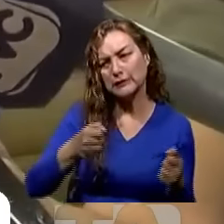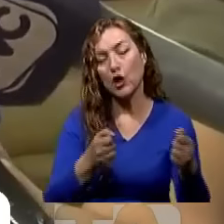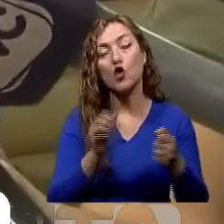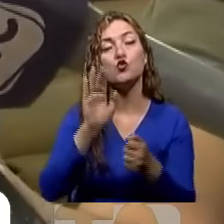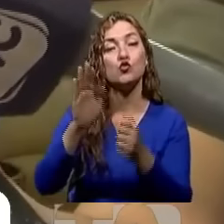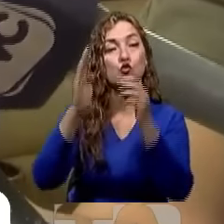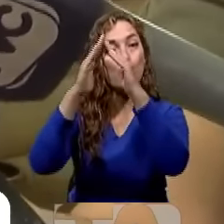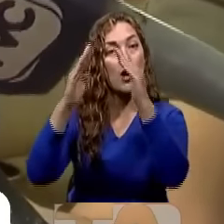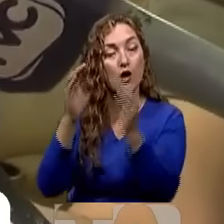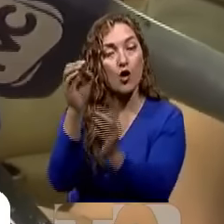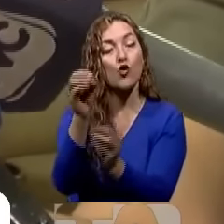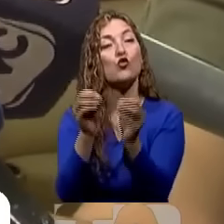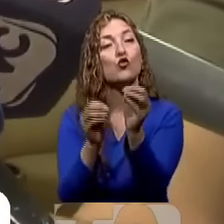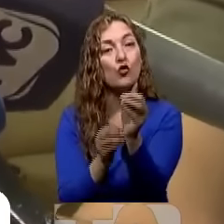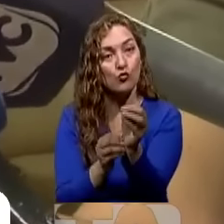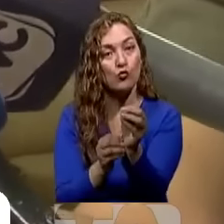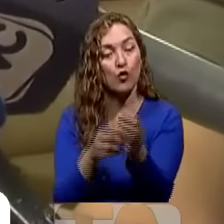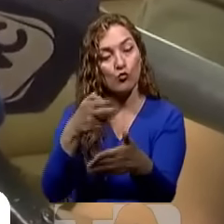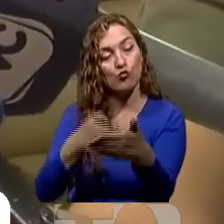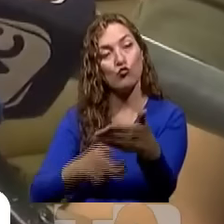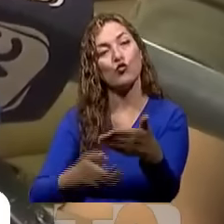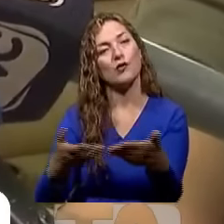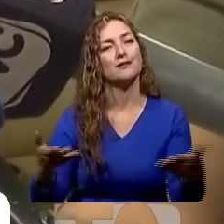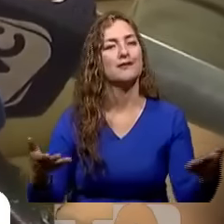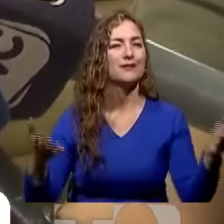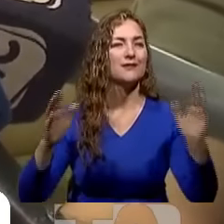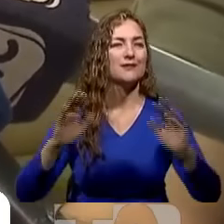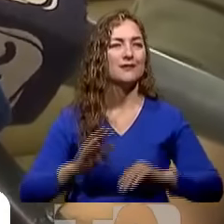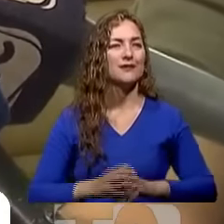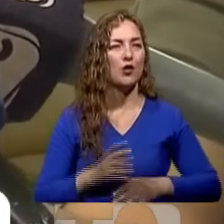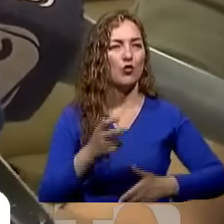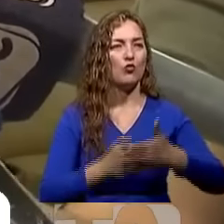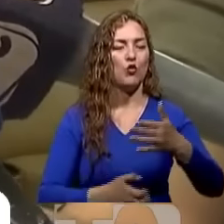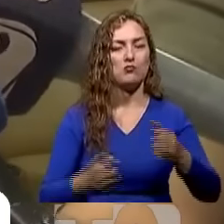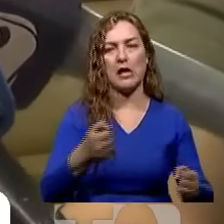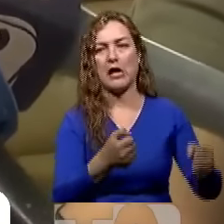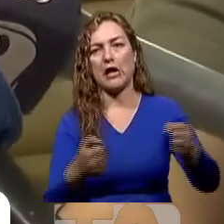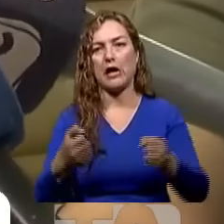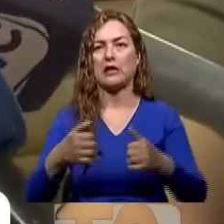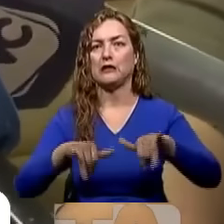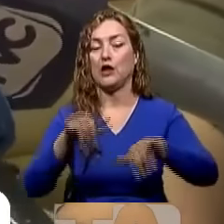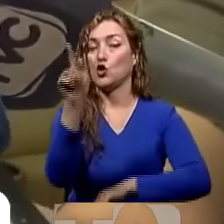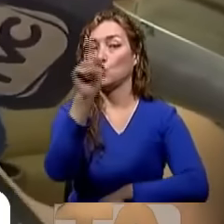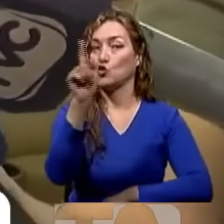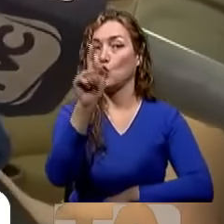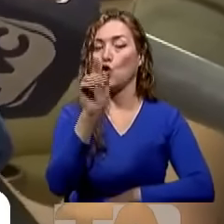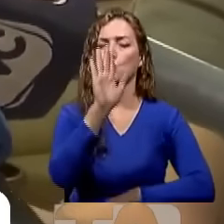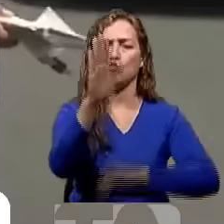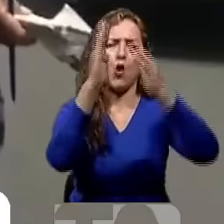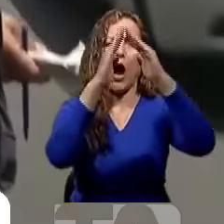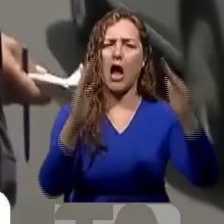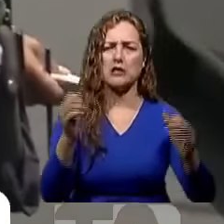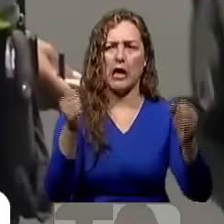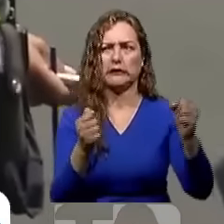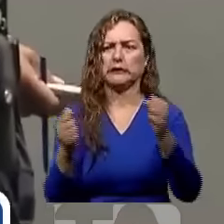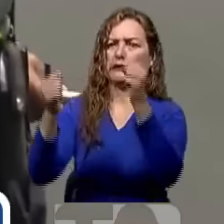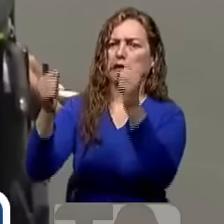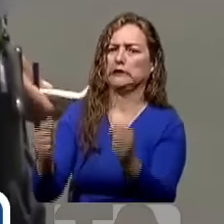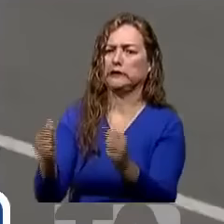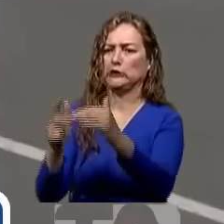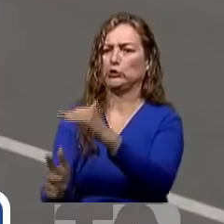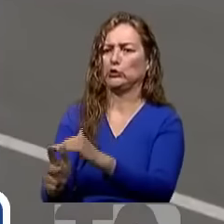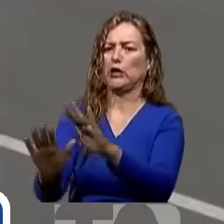domicilio, a su oficina, que ya fue multado. Tampoco es que ya tengo la multa y voy a seguir recorriendo toda la ciudad durante 5 horas adicionales. Para pagar el valor